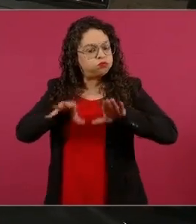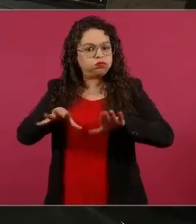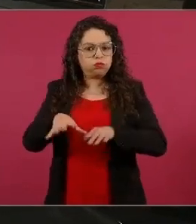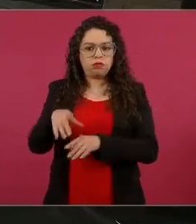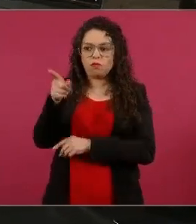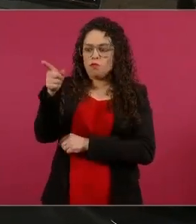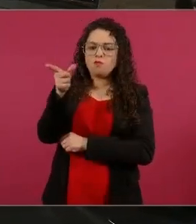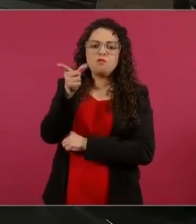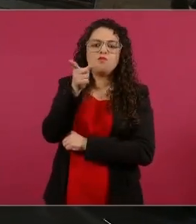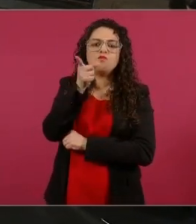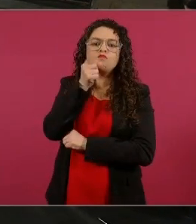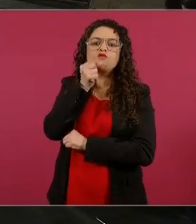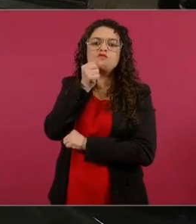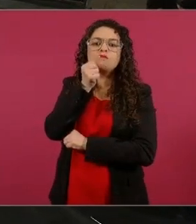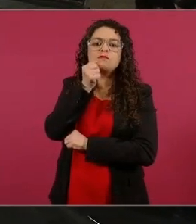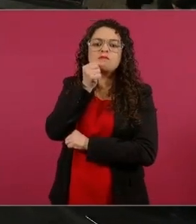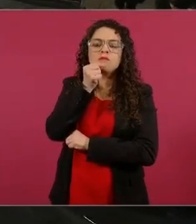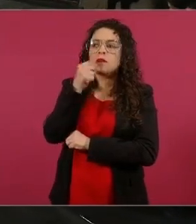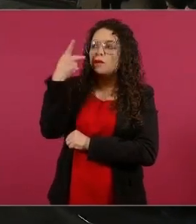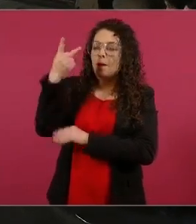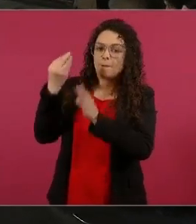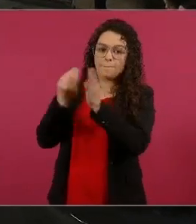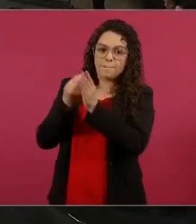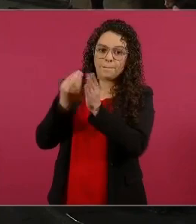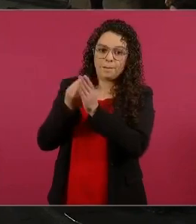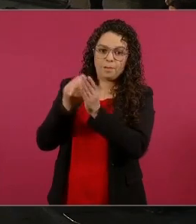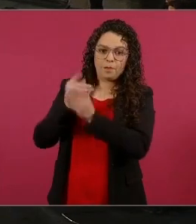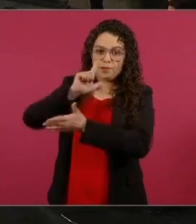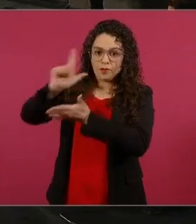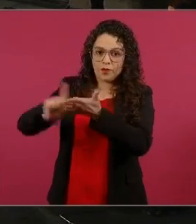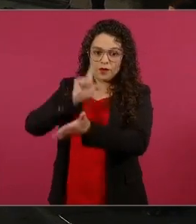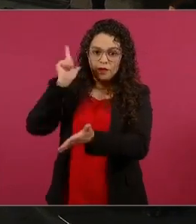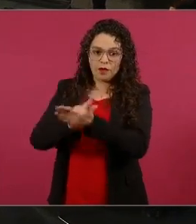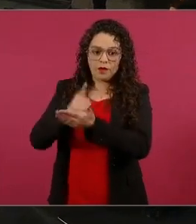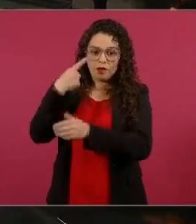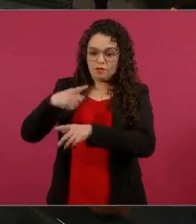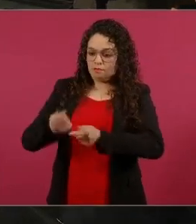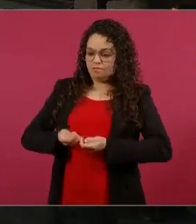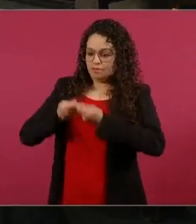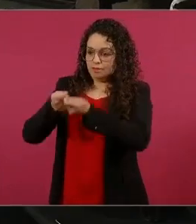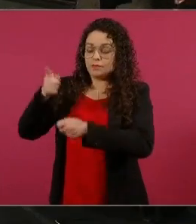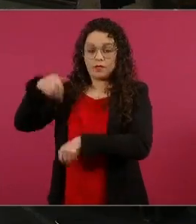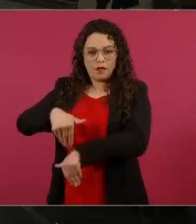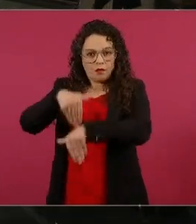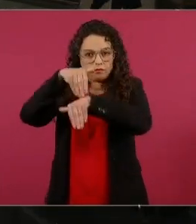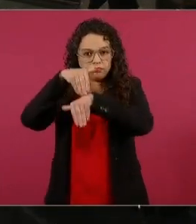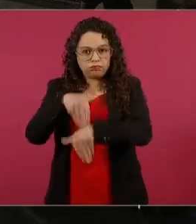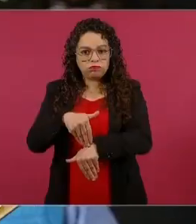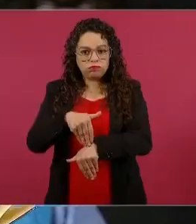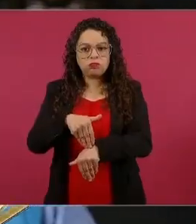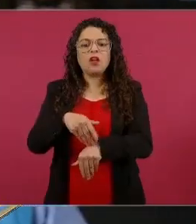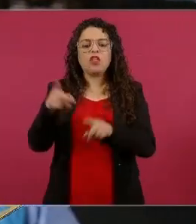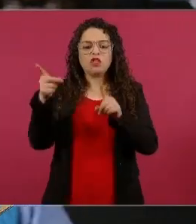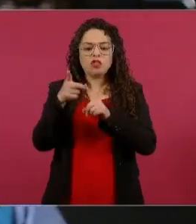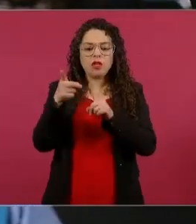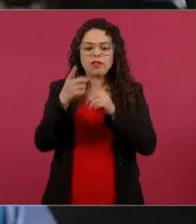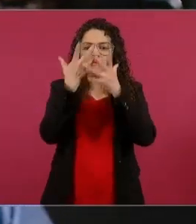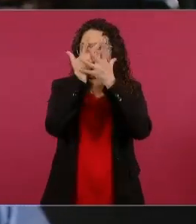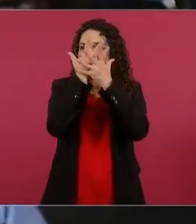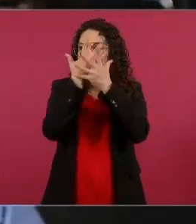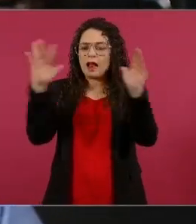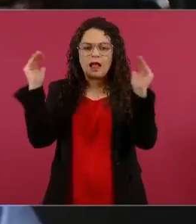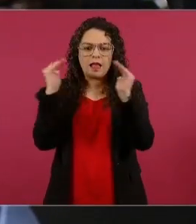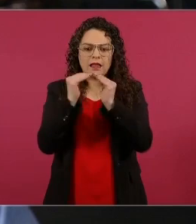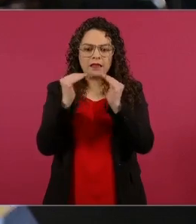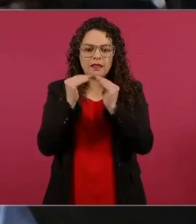Ejecutan una orden judicial en una casa bueno no corrijo no es una casa es una mansión en Las Lomas del fundador de la